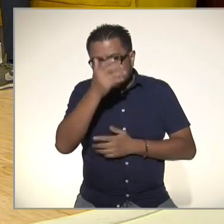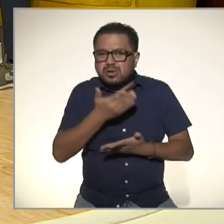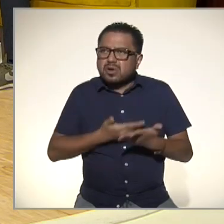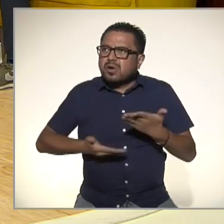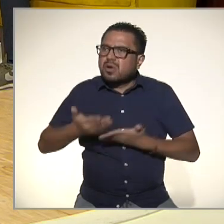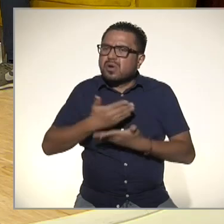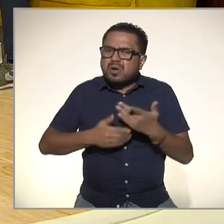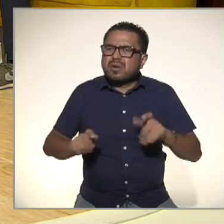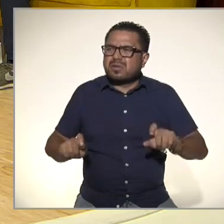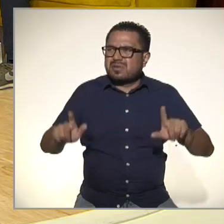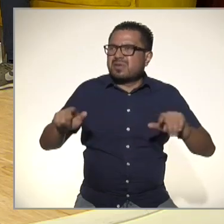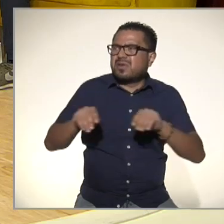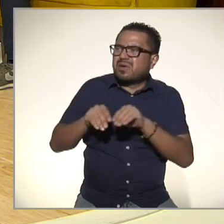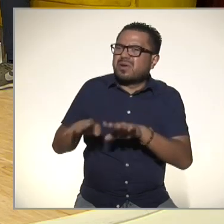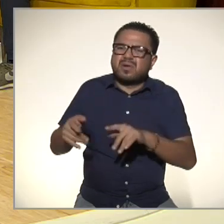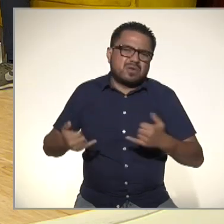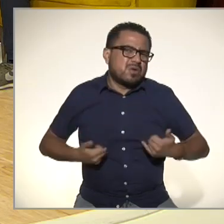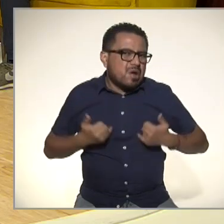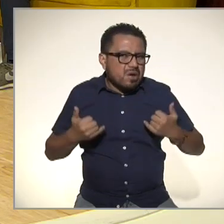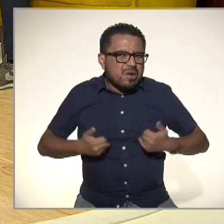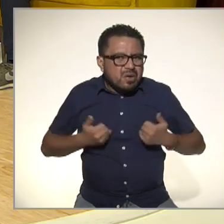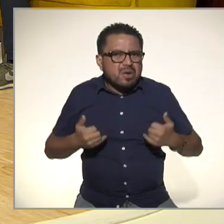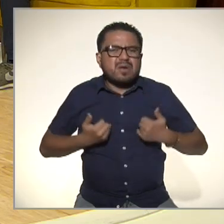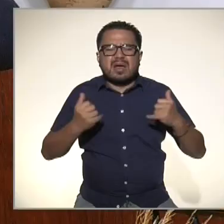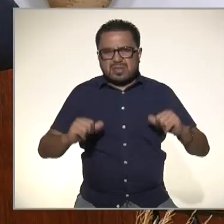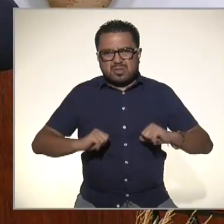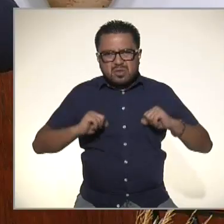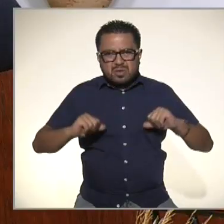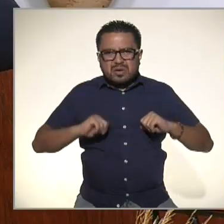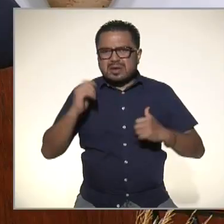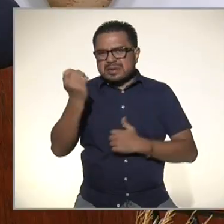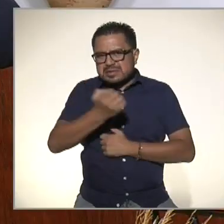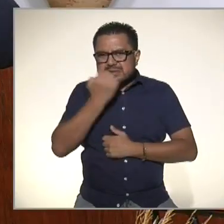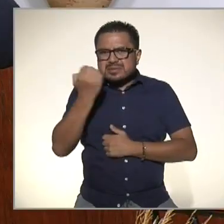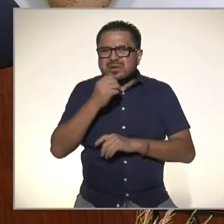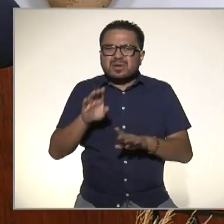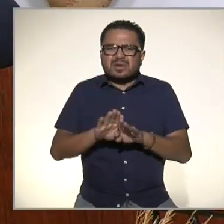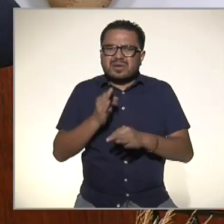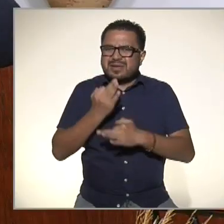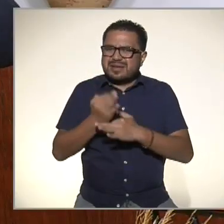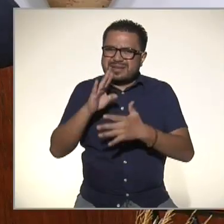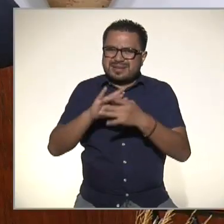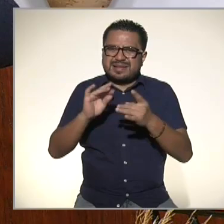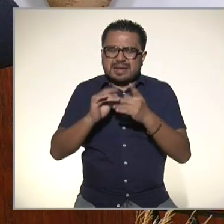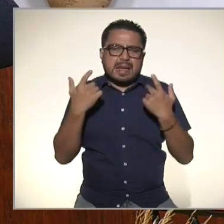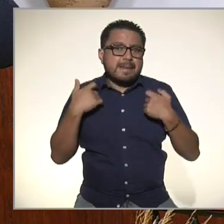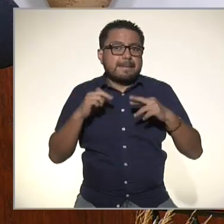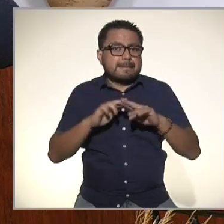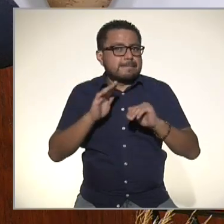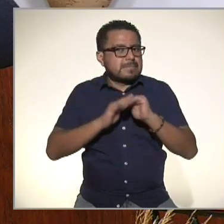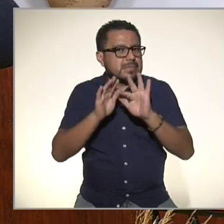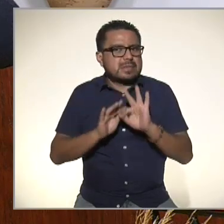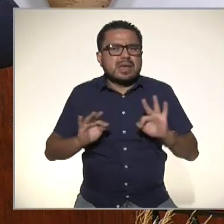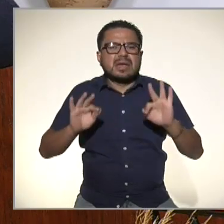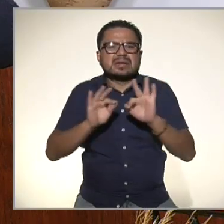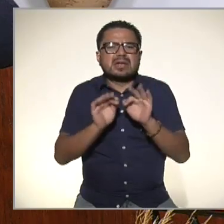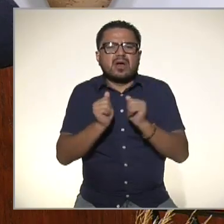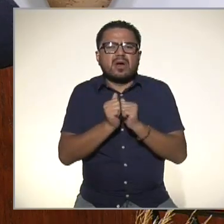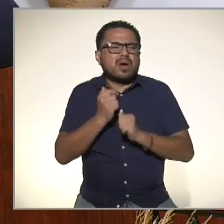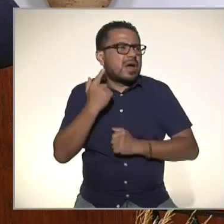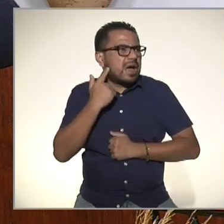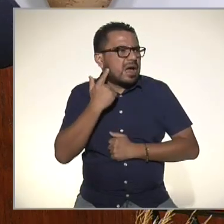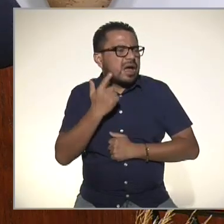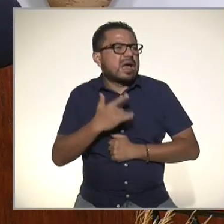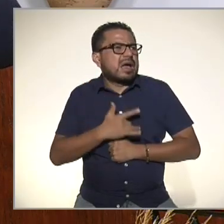este programa, sobre todo con jóvenes, los adolescentes en las escuelas, y como dijo el maestro, es bien importante que sea en boca de alguien que